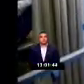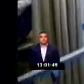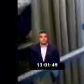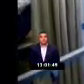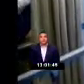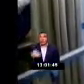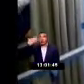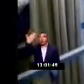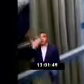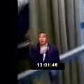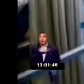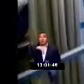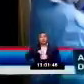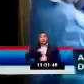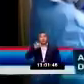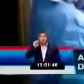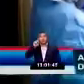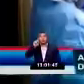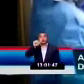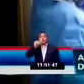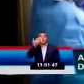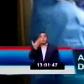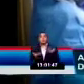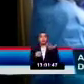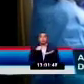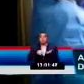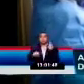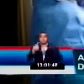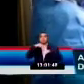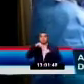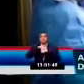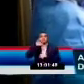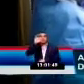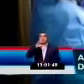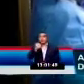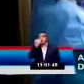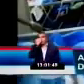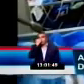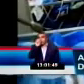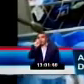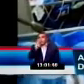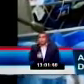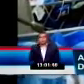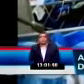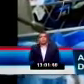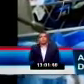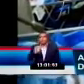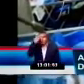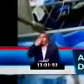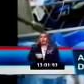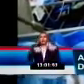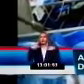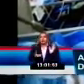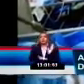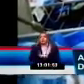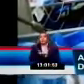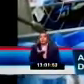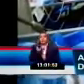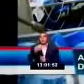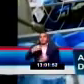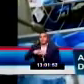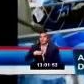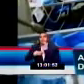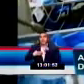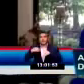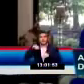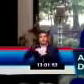El alcalde de Quito, Jorge Yunda, no descartó la posibilidad de retornar al color rojo en la semaforización debido al incremento de los casos de